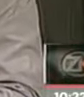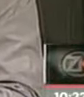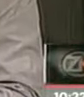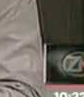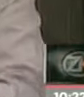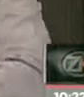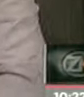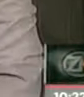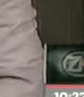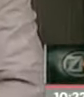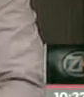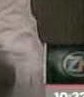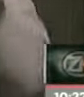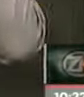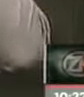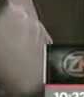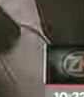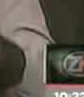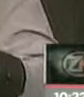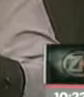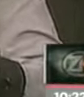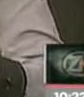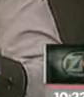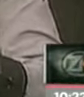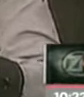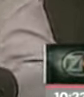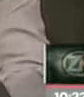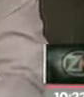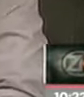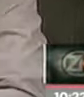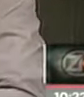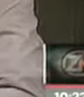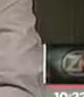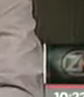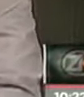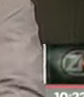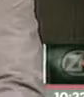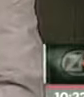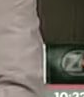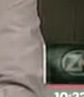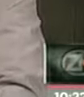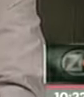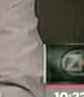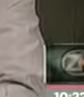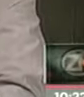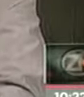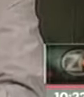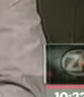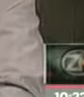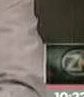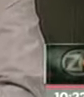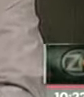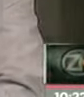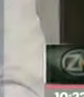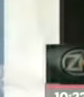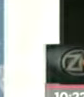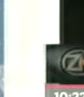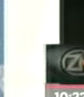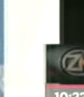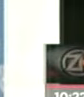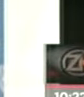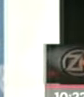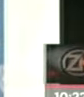mañana. Empezamos nosotros con las noticias, señores. Estoy hasta sudando el día de hoy, mira. Dios mío. ¿Tenemos noticias o no tenemos noticias, señor